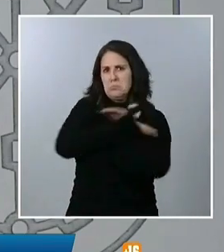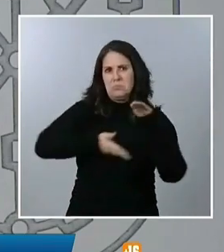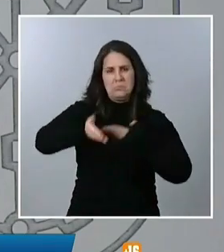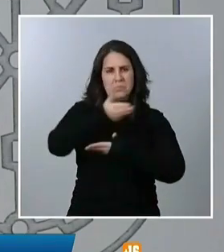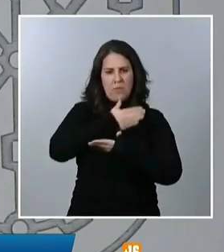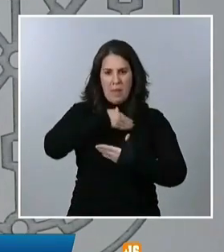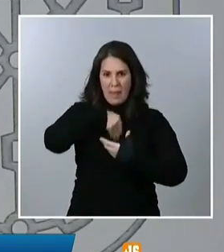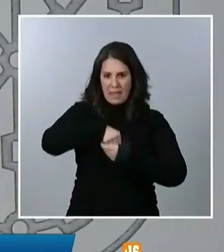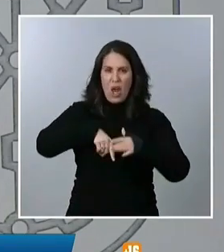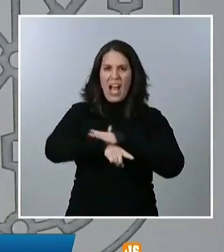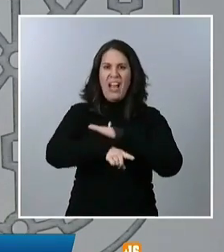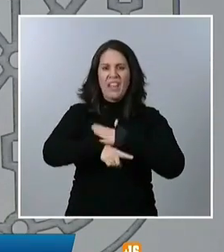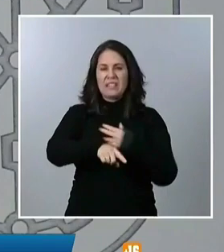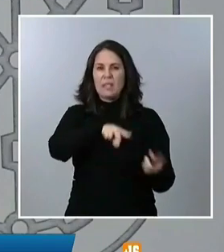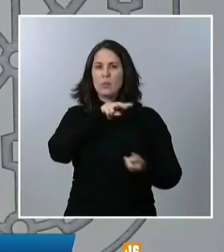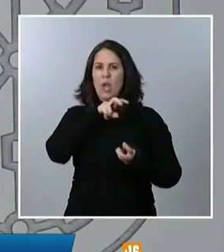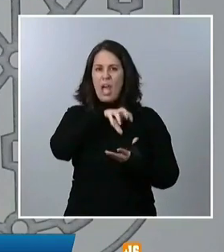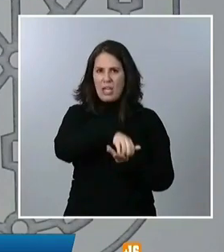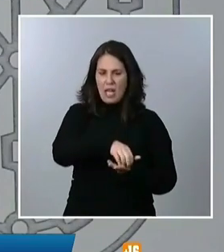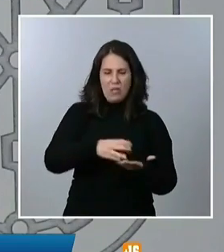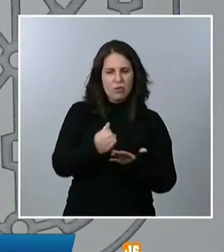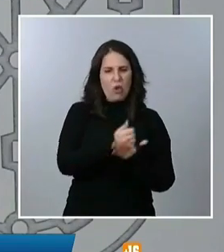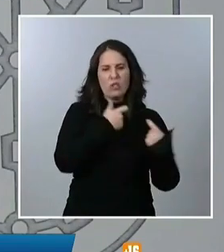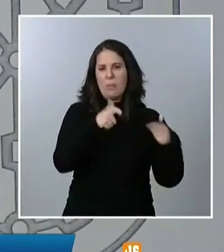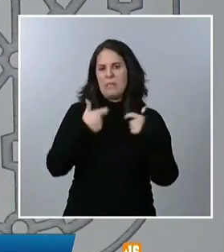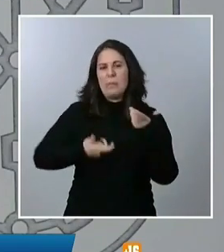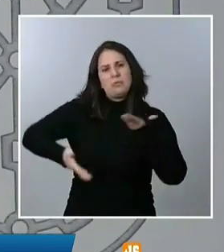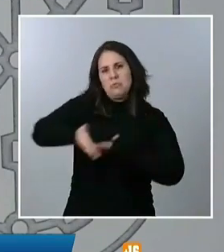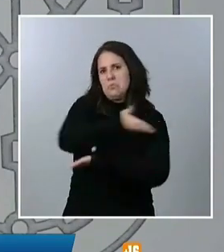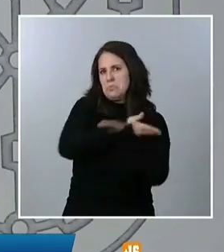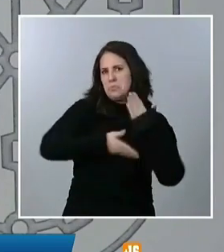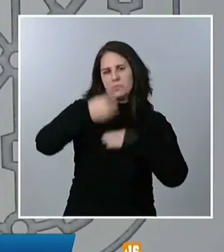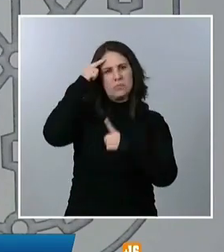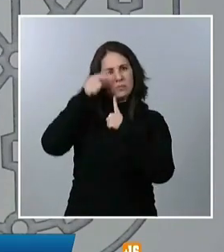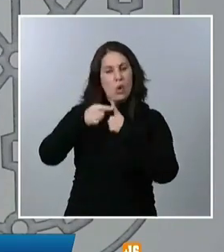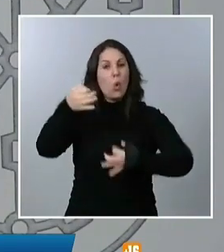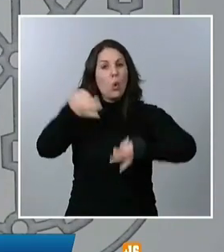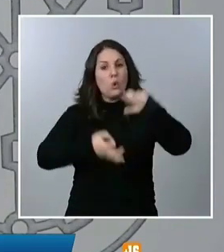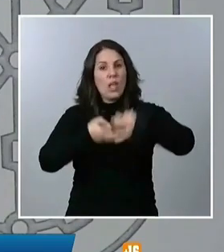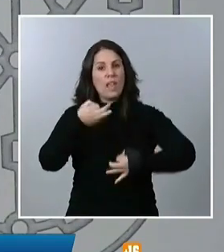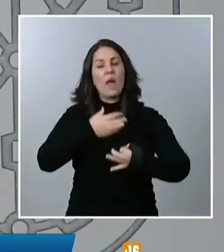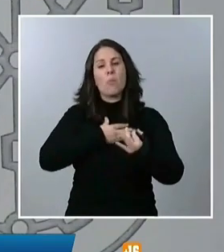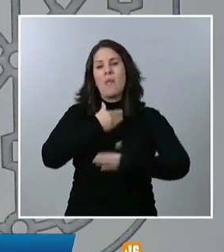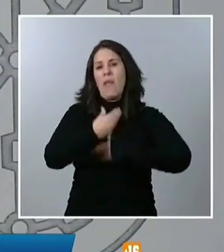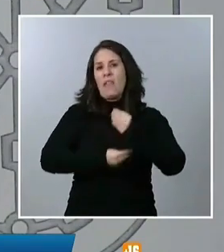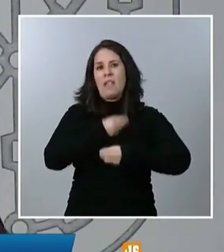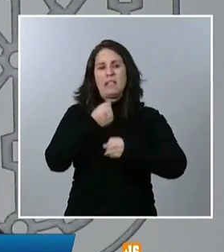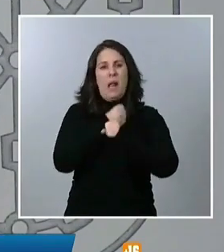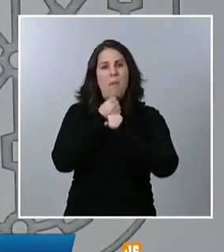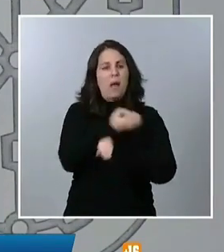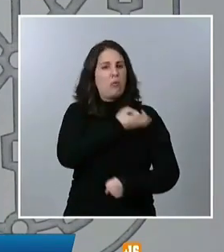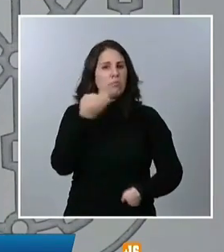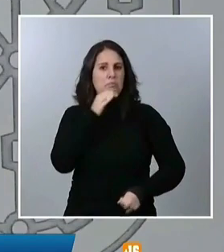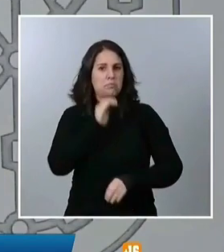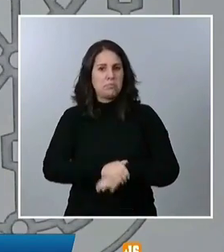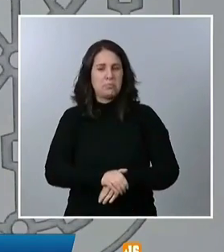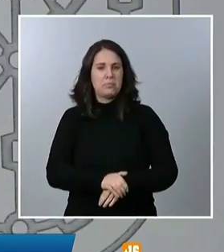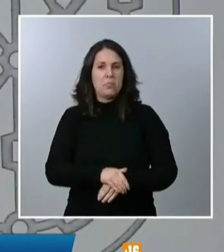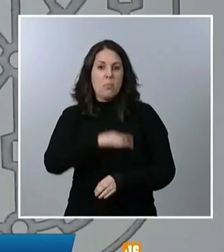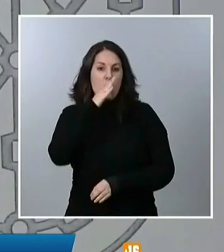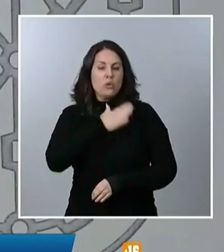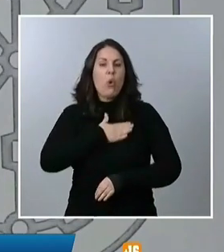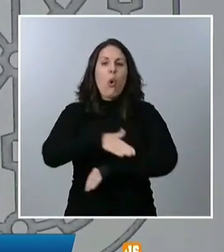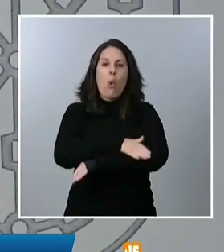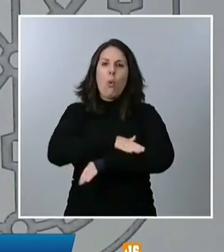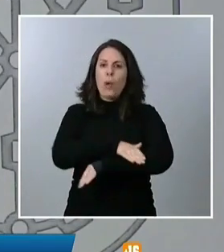desde todos los departamentos, para que esa actuación de la justicia pueda ser efectiva. Y, por tanto, el Gobierno también seguirá en